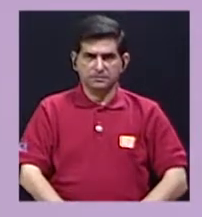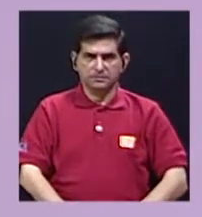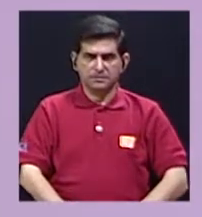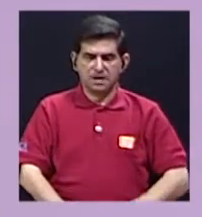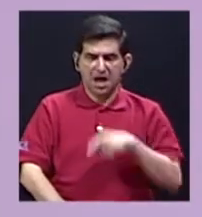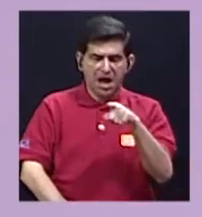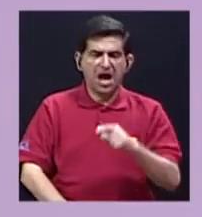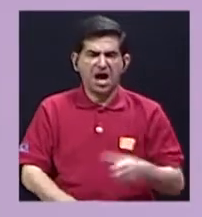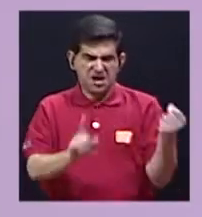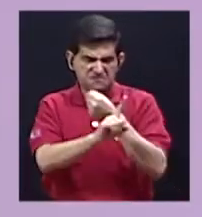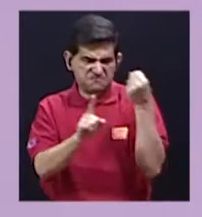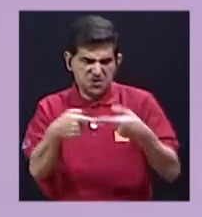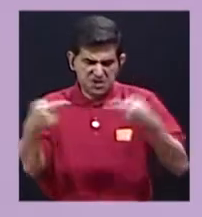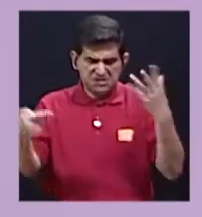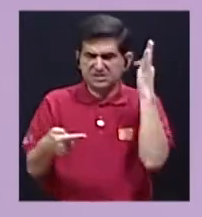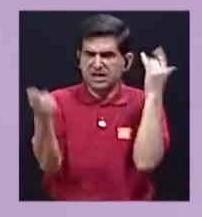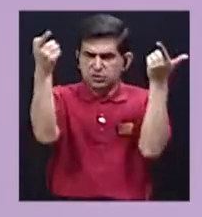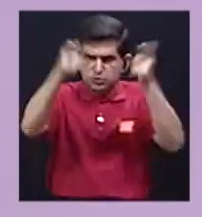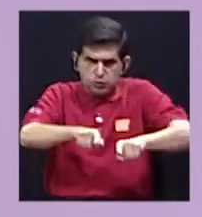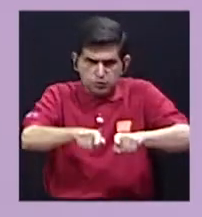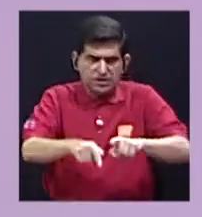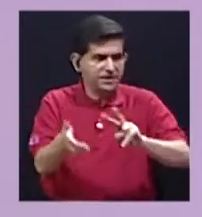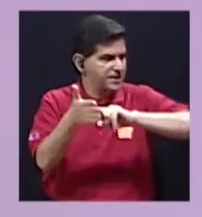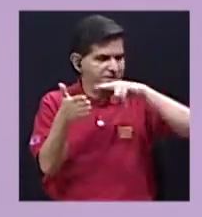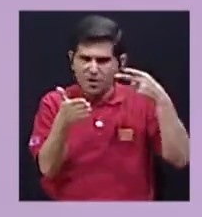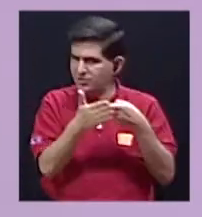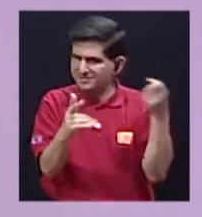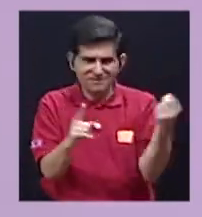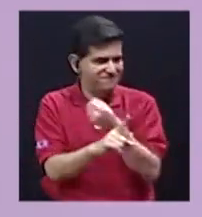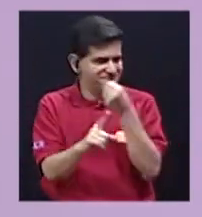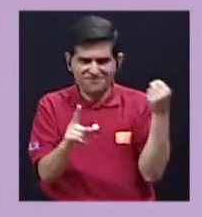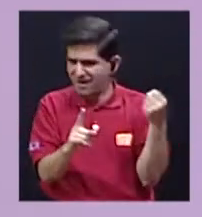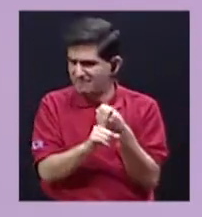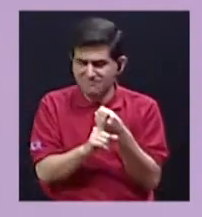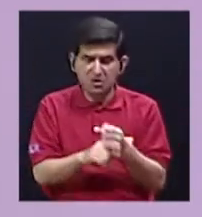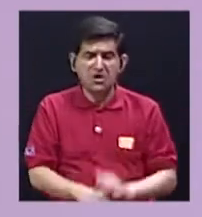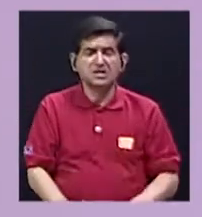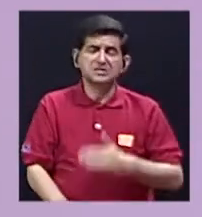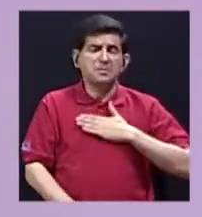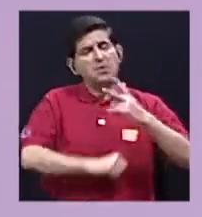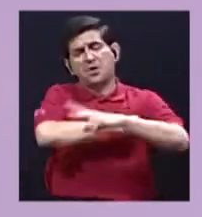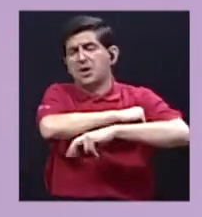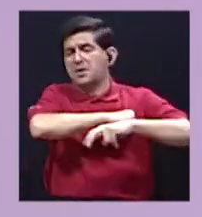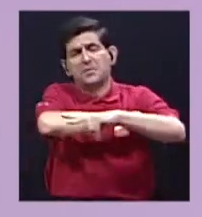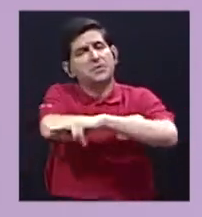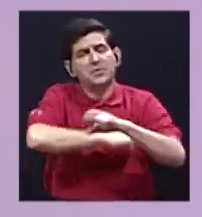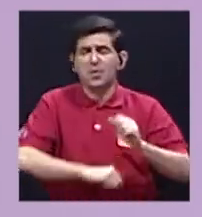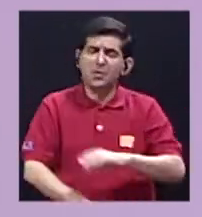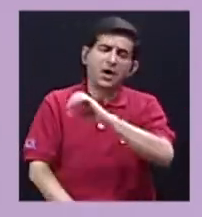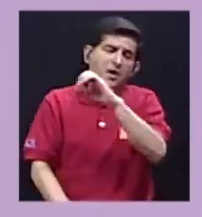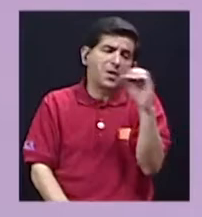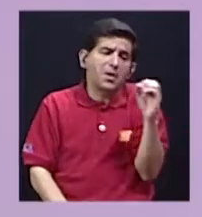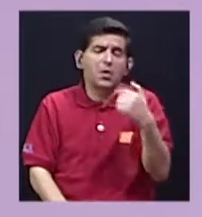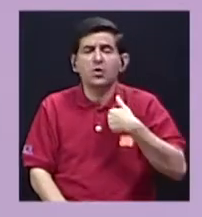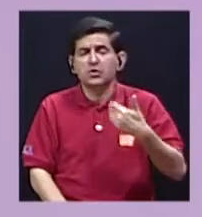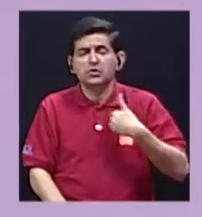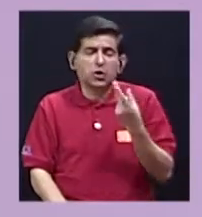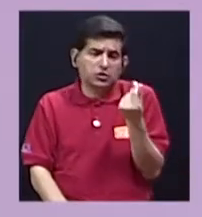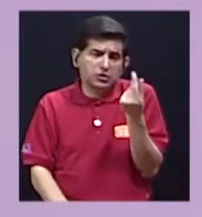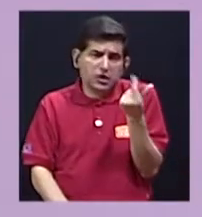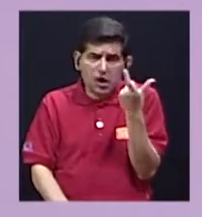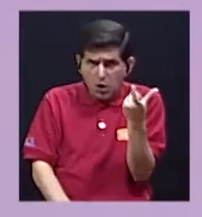se genera esta violencia contra la mujer es decir no se trata de una violencia porque me roban o porque tengo dinero